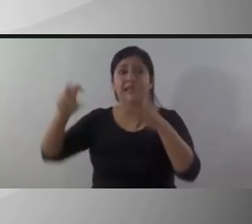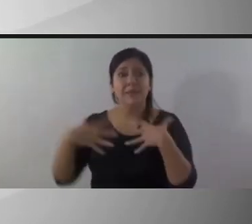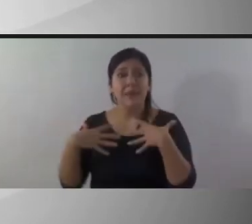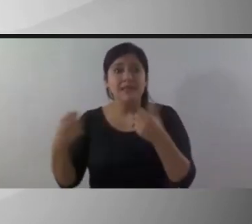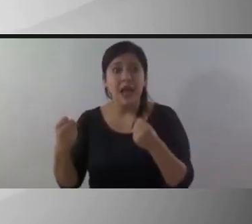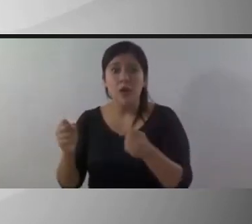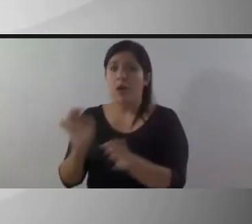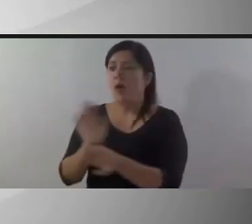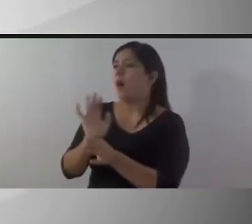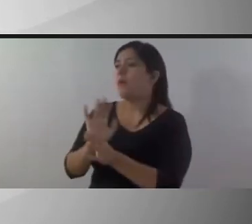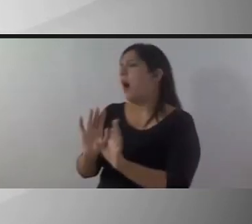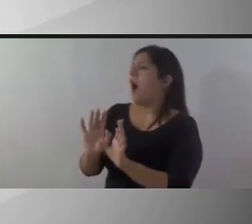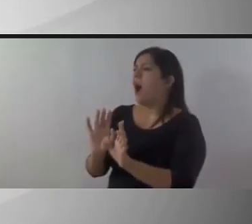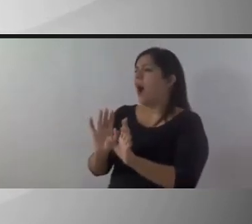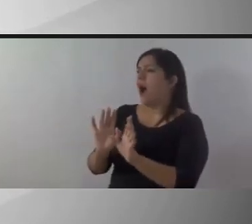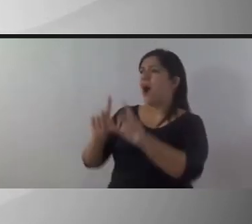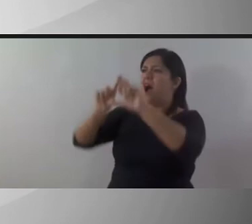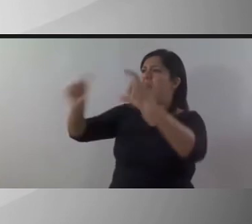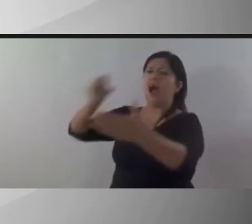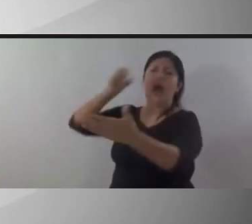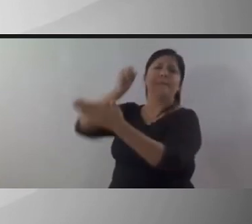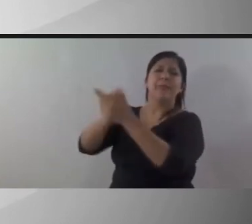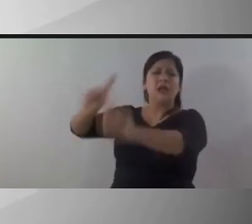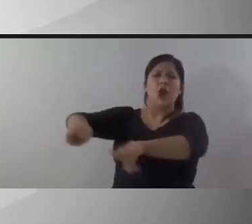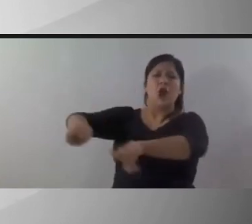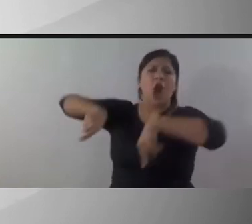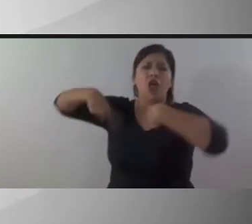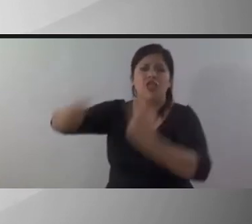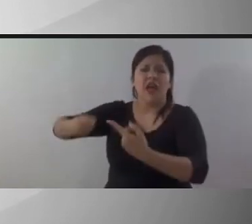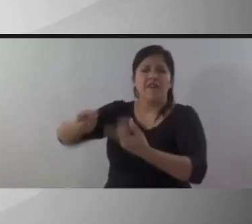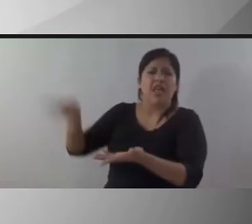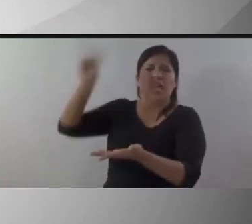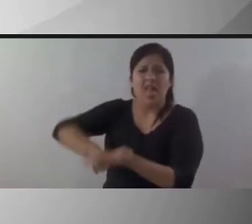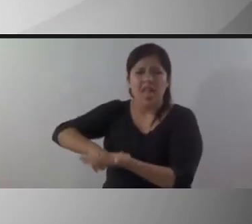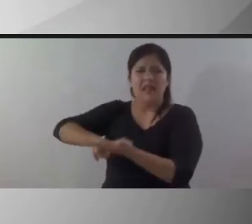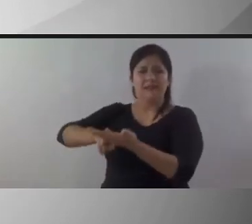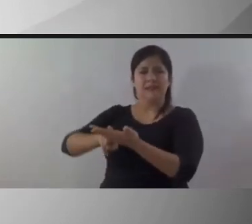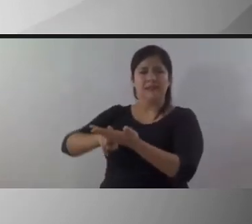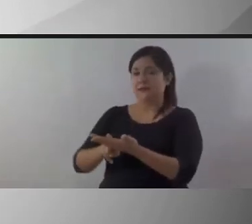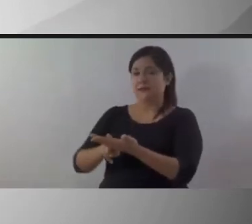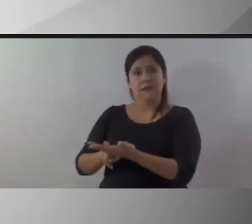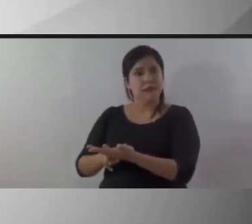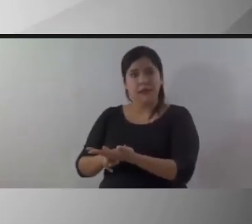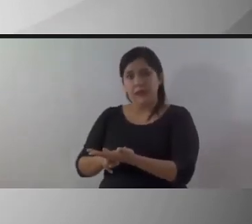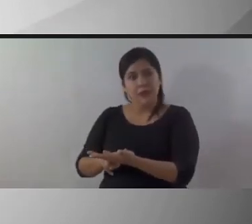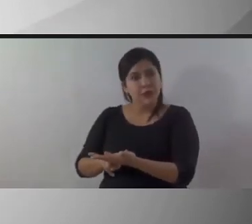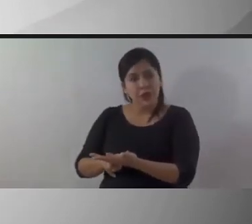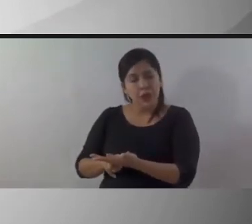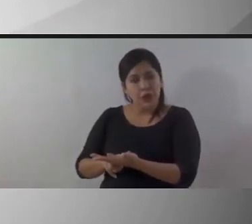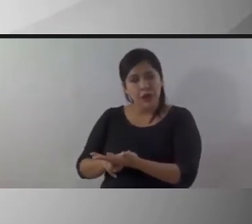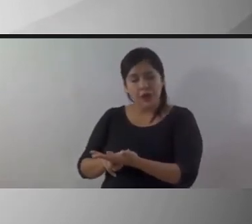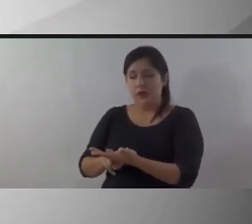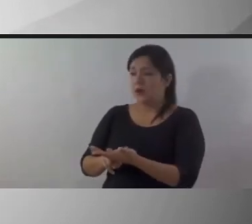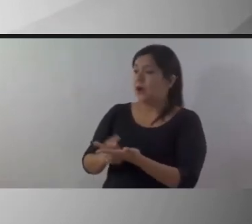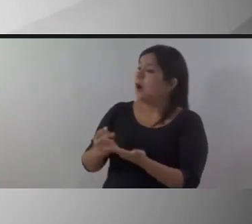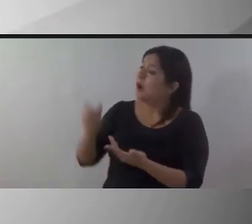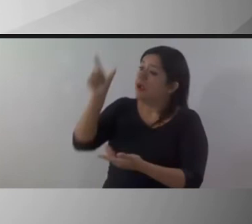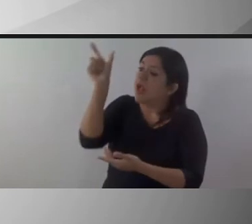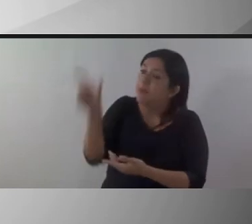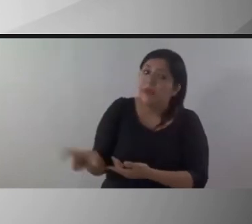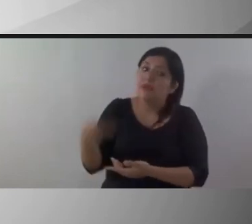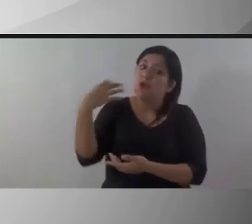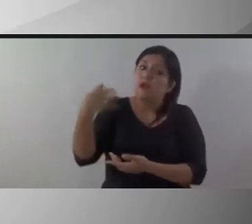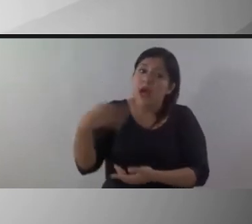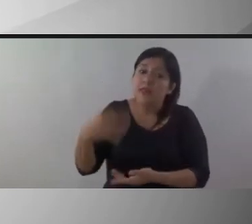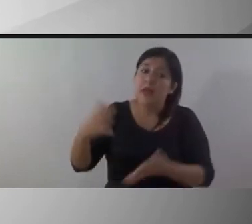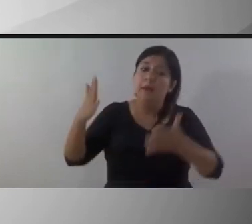está repatologizando. Para despatologizar, desde nuestro punto de vista, es necesario que las personas tengan el mayor